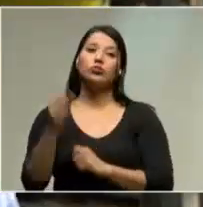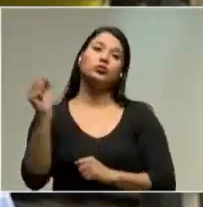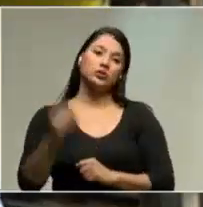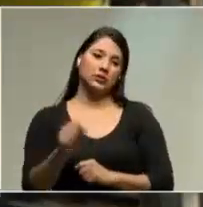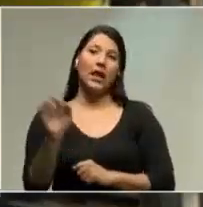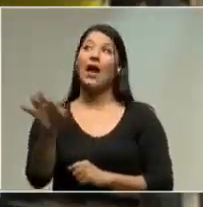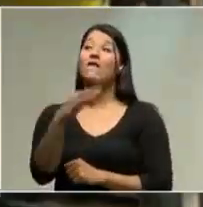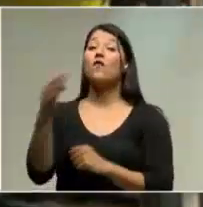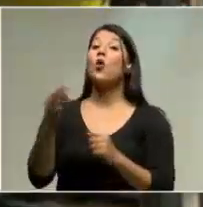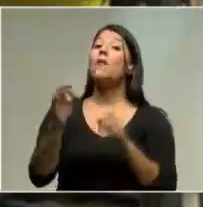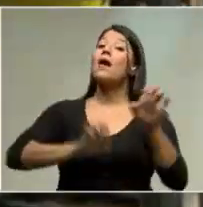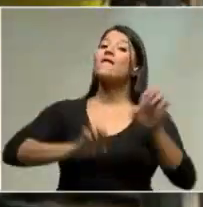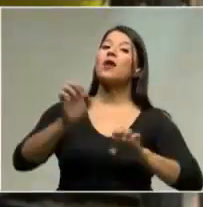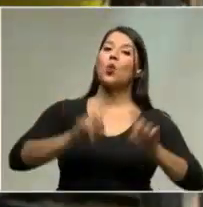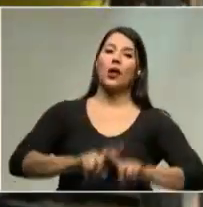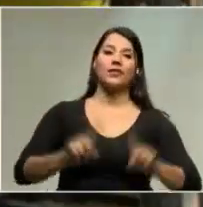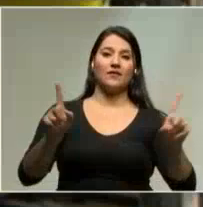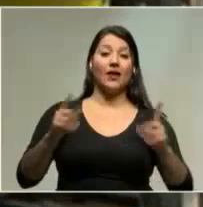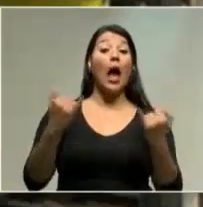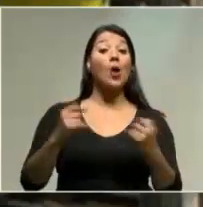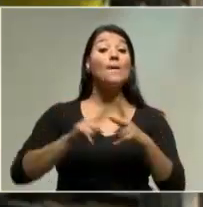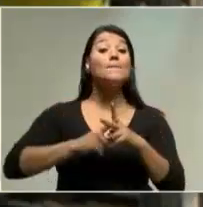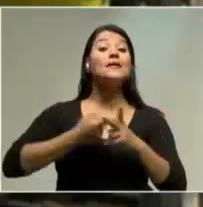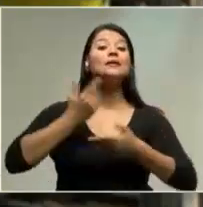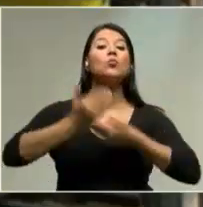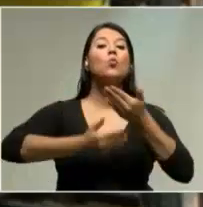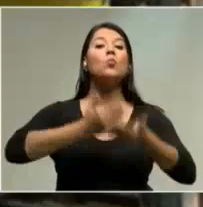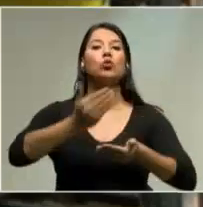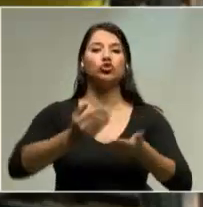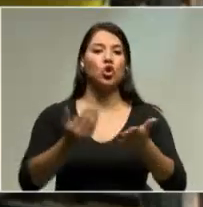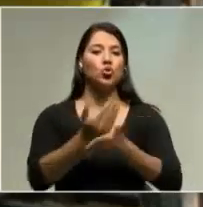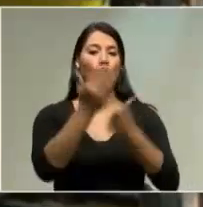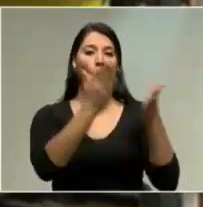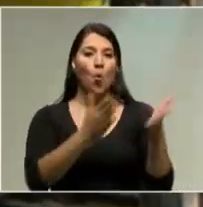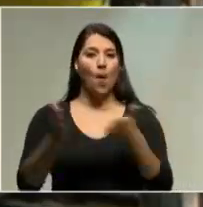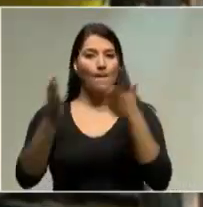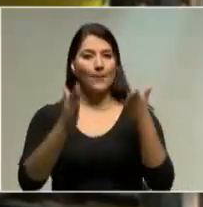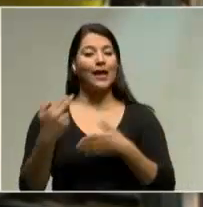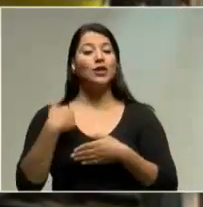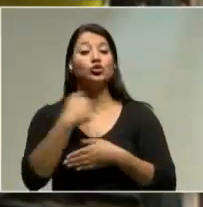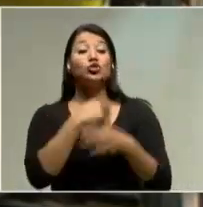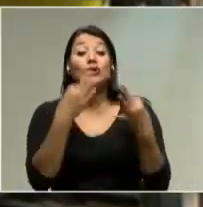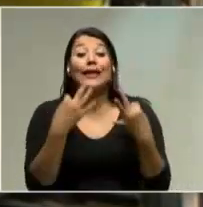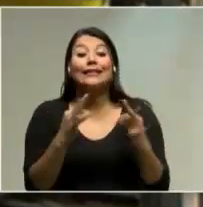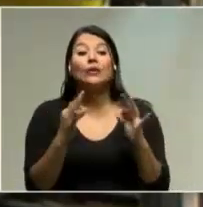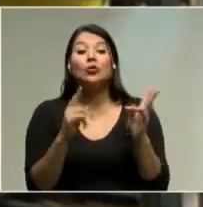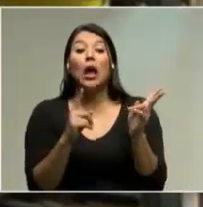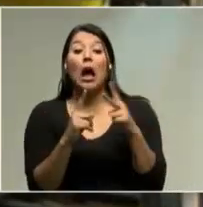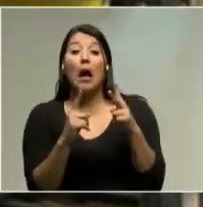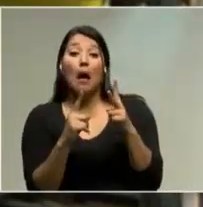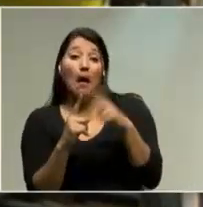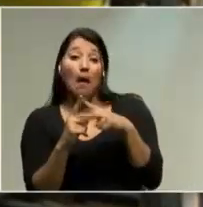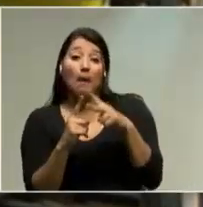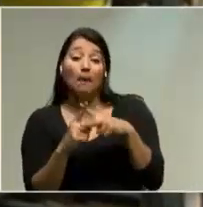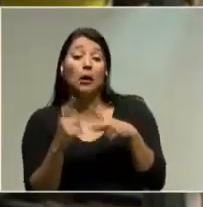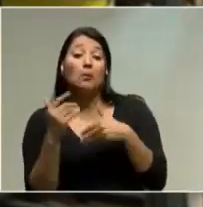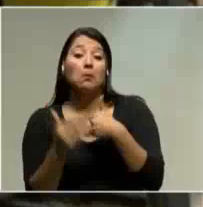¿verdad? Venimos en todo un proceso, un plan que se ha tratado de ir aplicando poco a poco en la